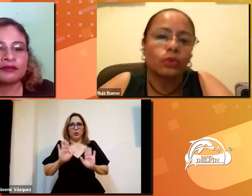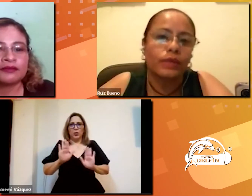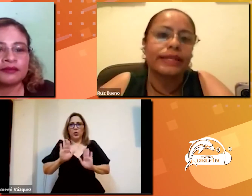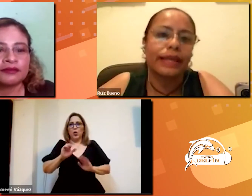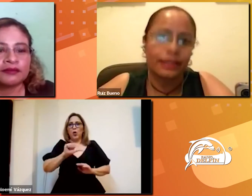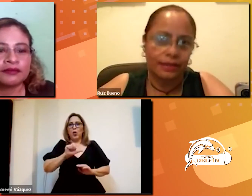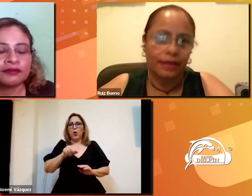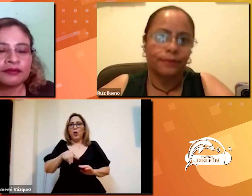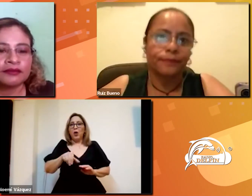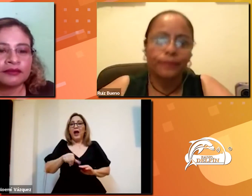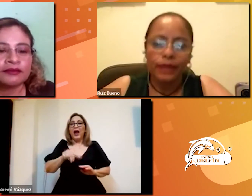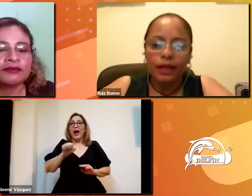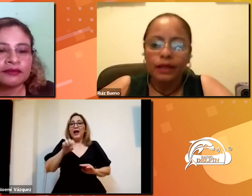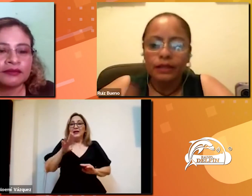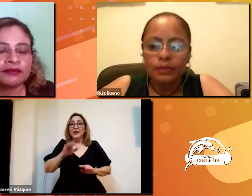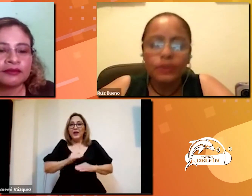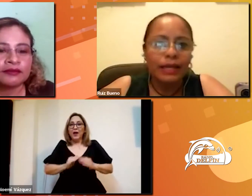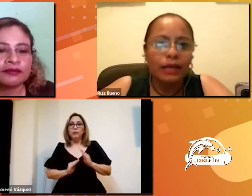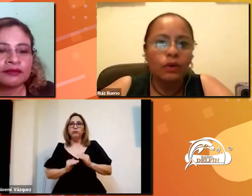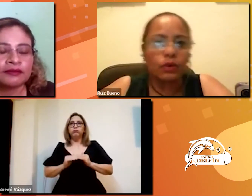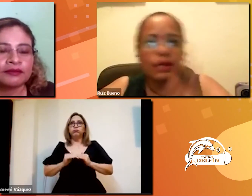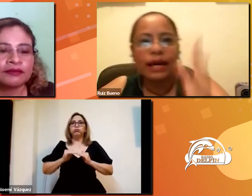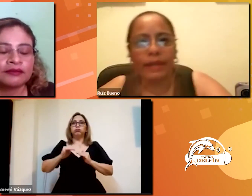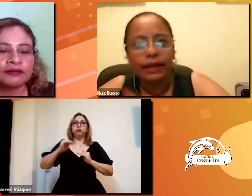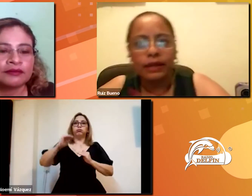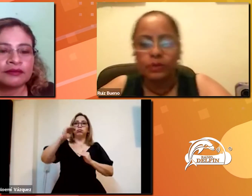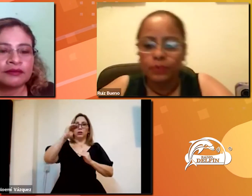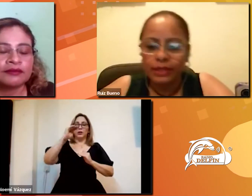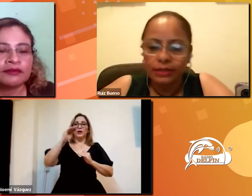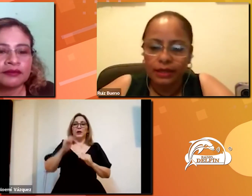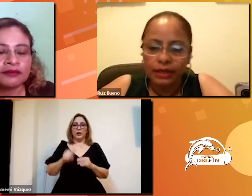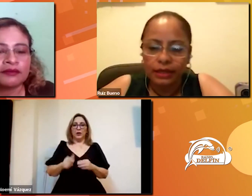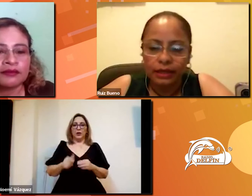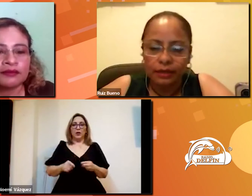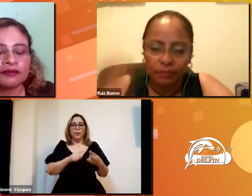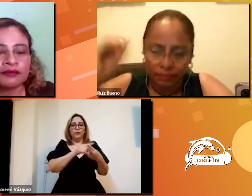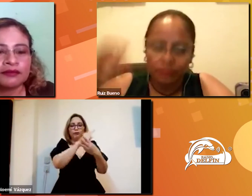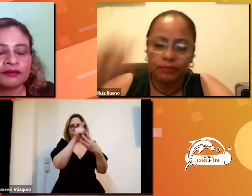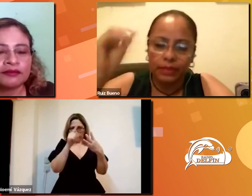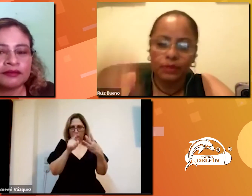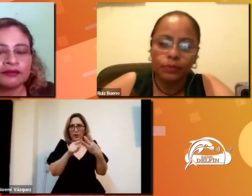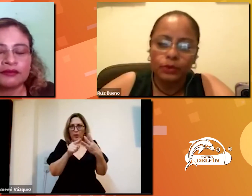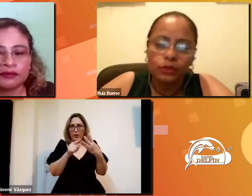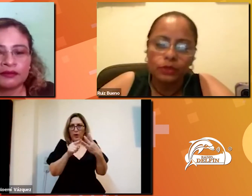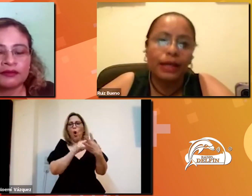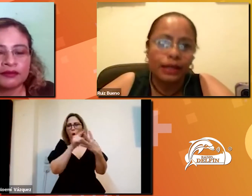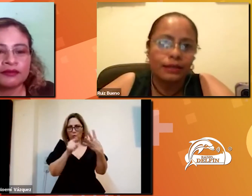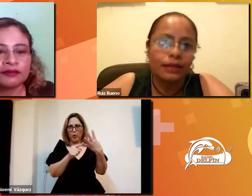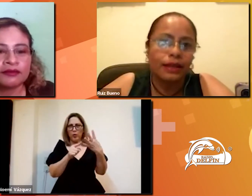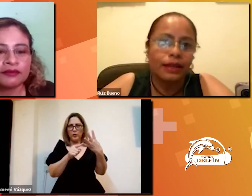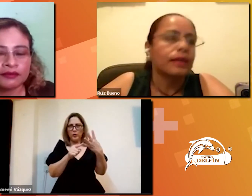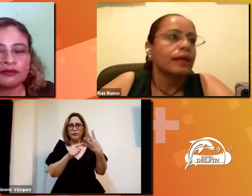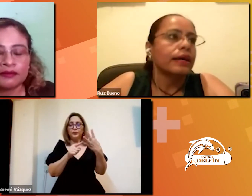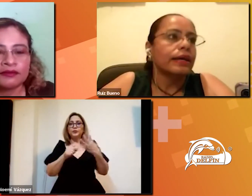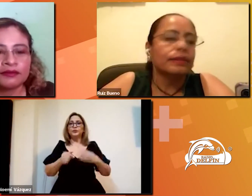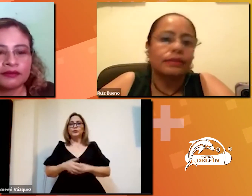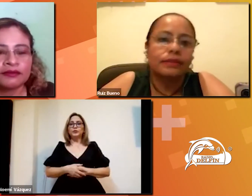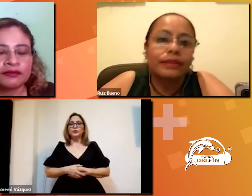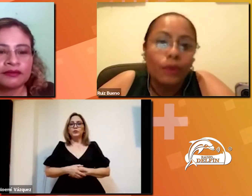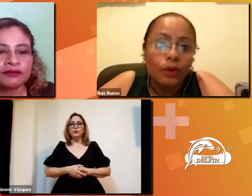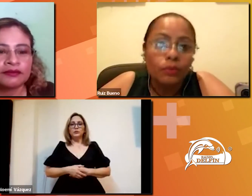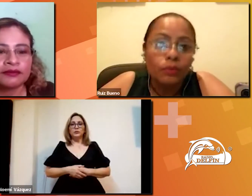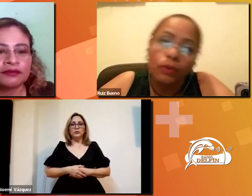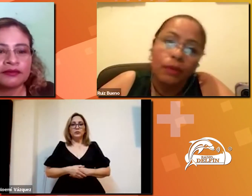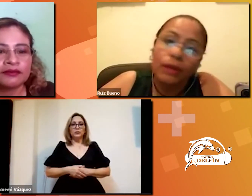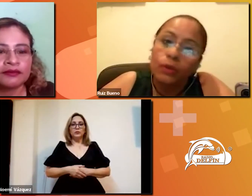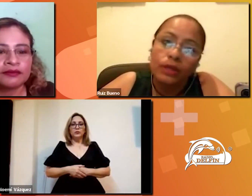de autoexigencia. Después viene otra área que nos puede estar dando puntitos para la ansiedad, es si